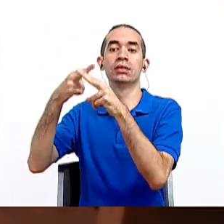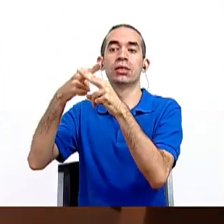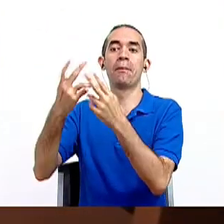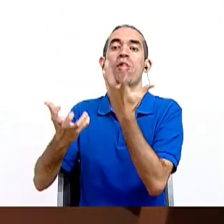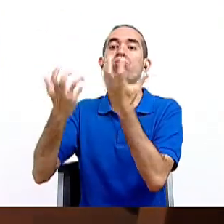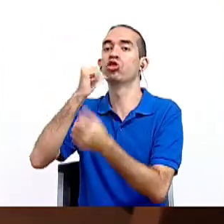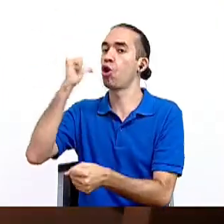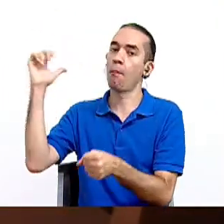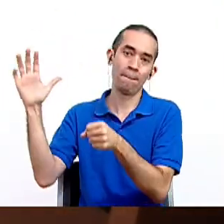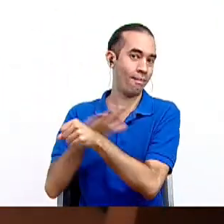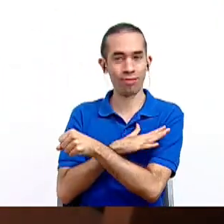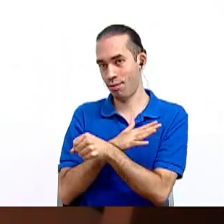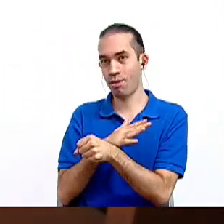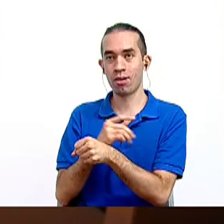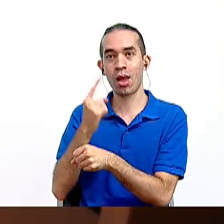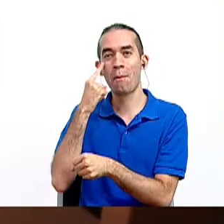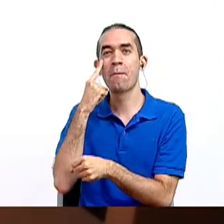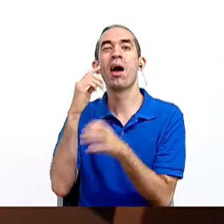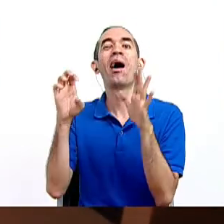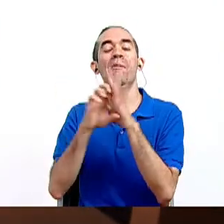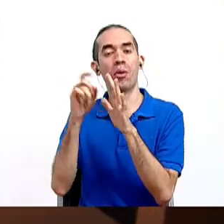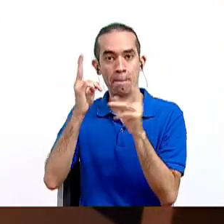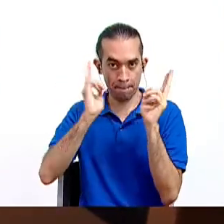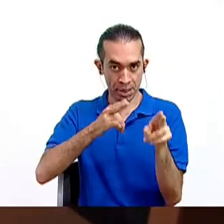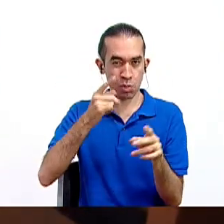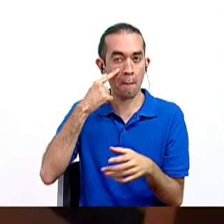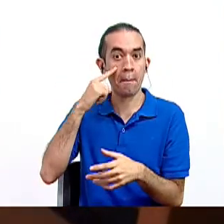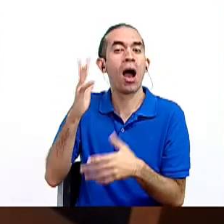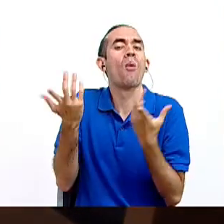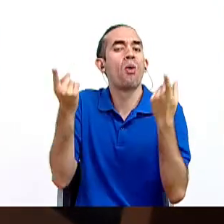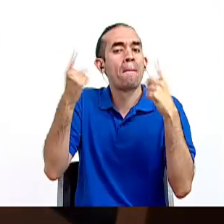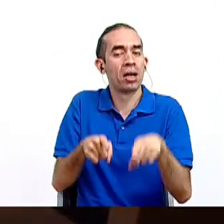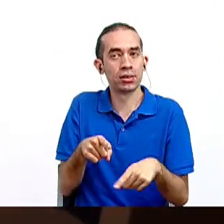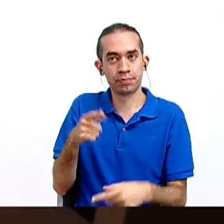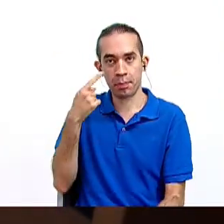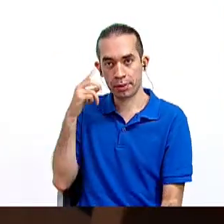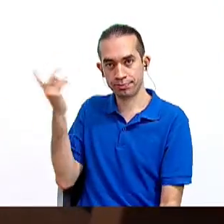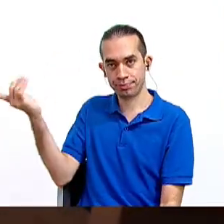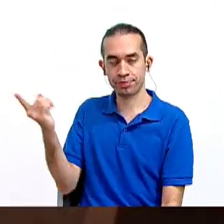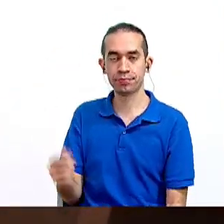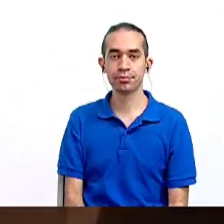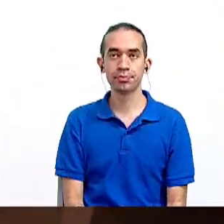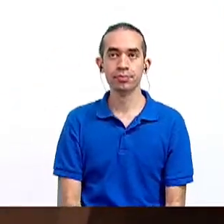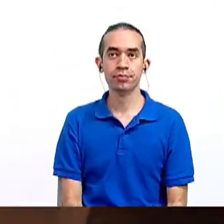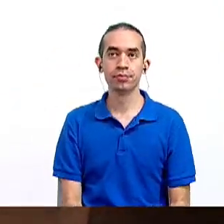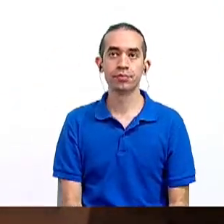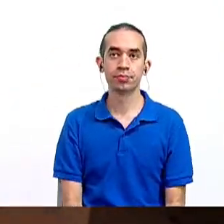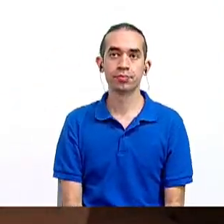combustión incompleta. Vean lo que pasa cuando pongo la misma cápsula, pero en este momento.